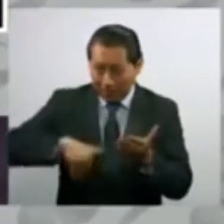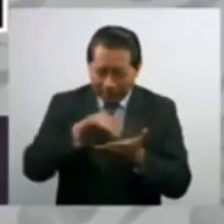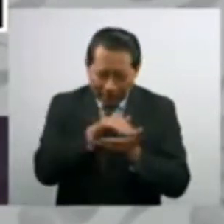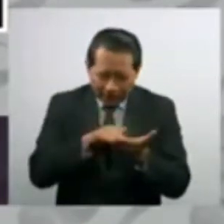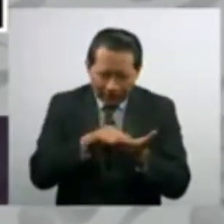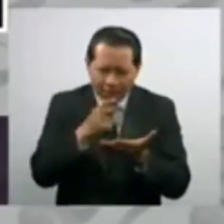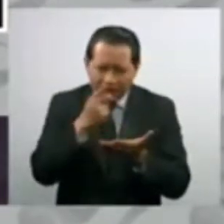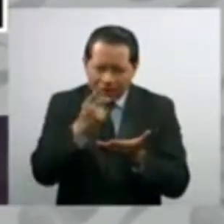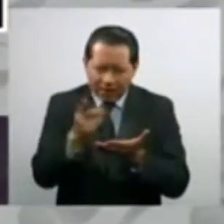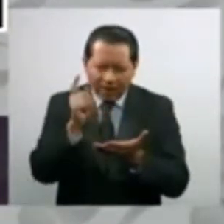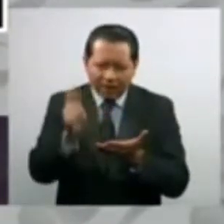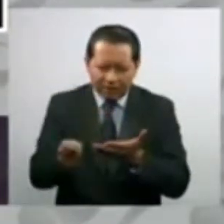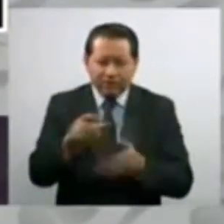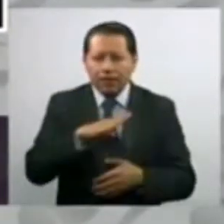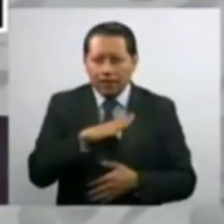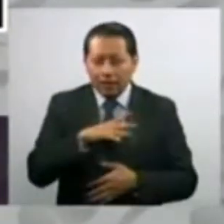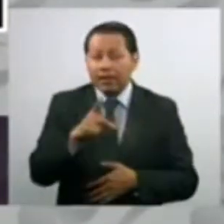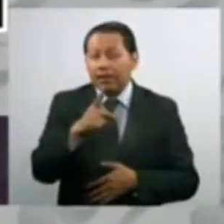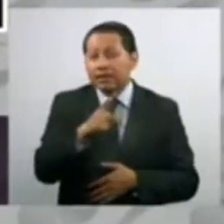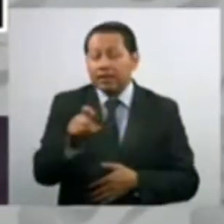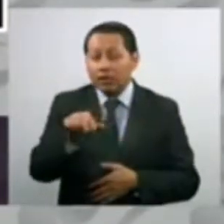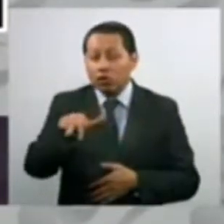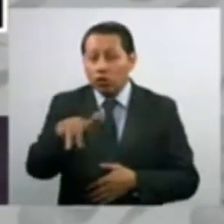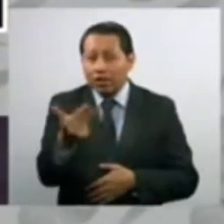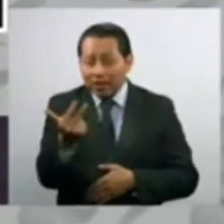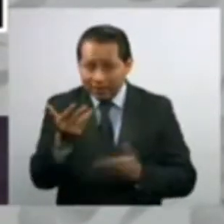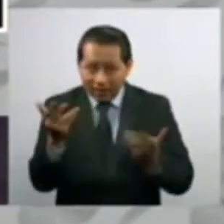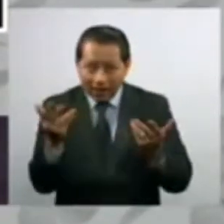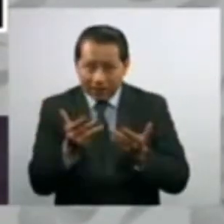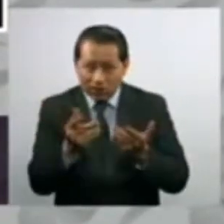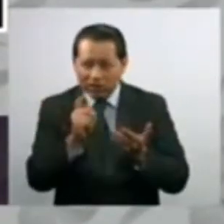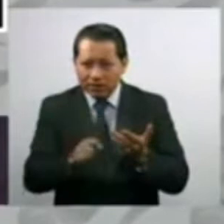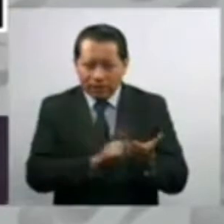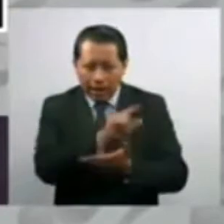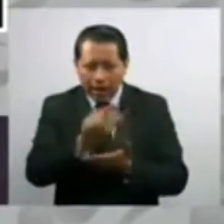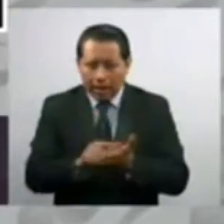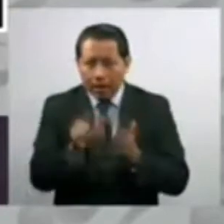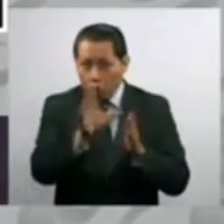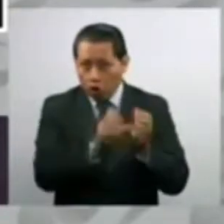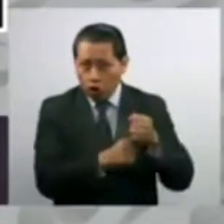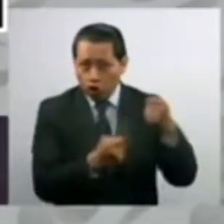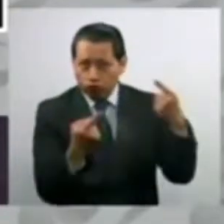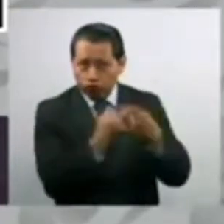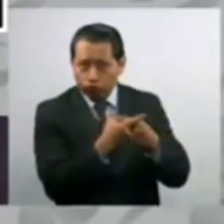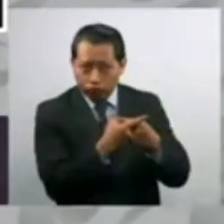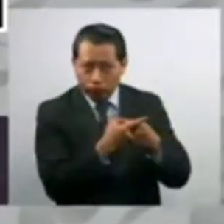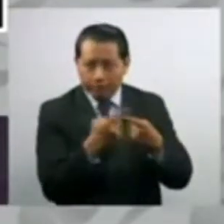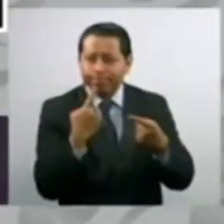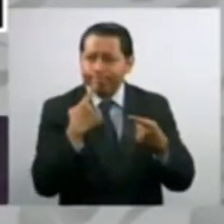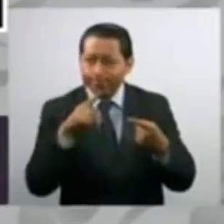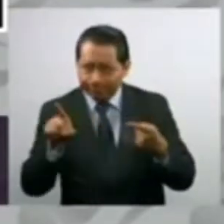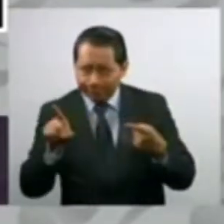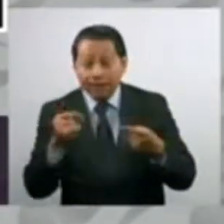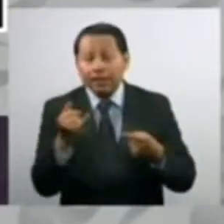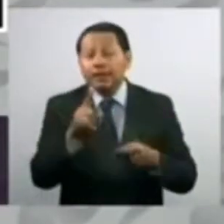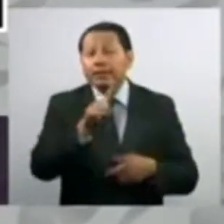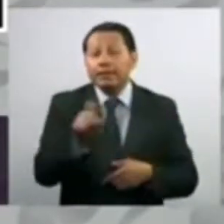que se han emitido 113 acciones de inconstitucionalidad y